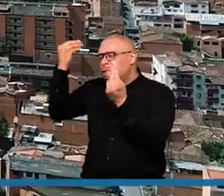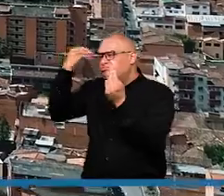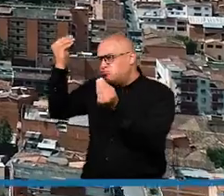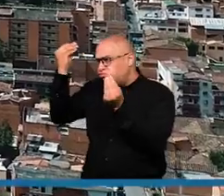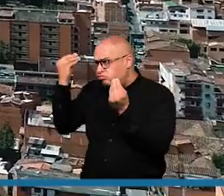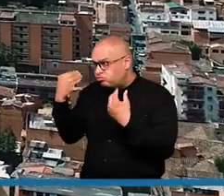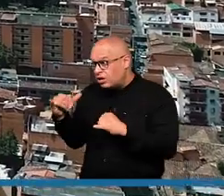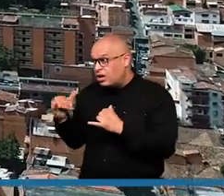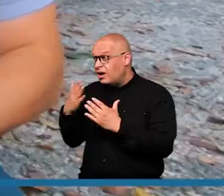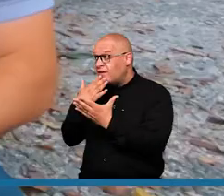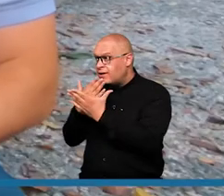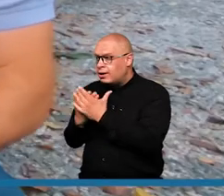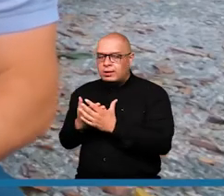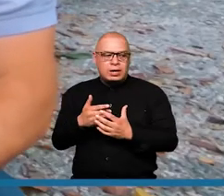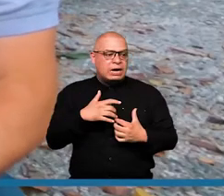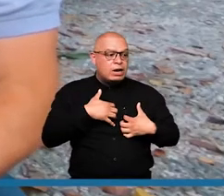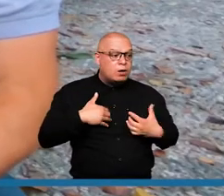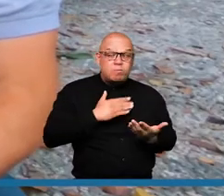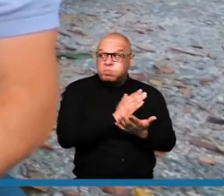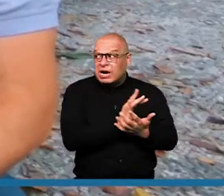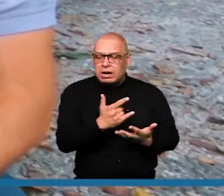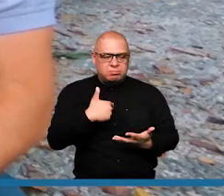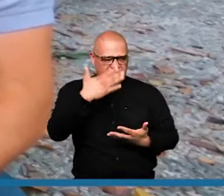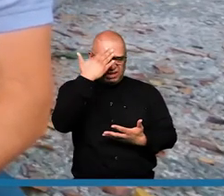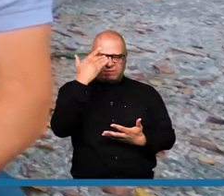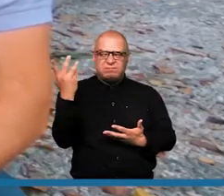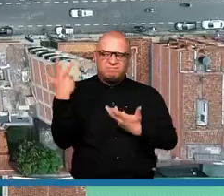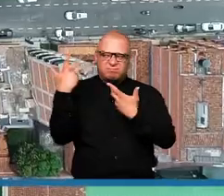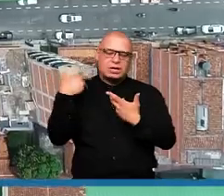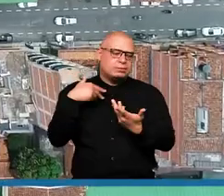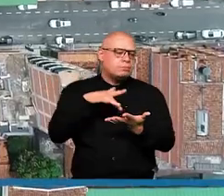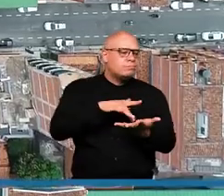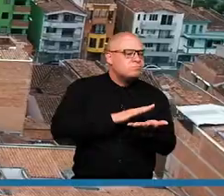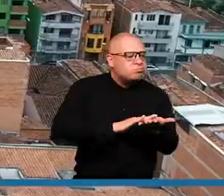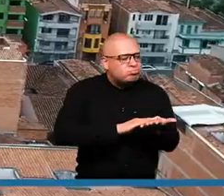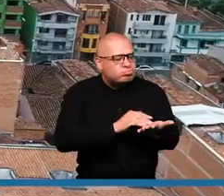atención inicial de la fauna silvestre vulnerable en este territorio metropolitano.